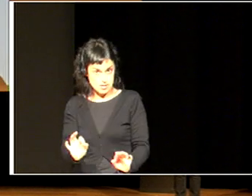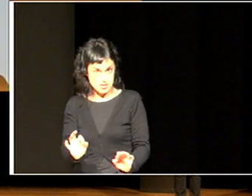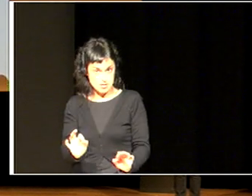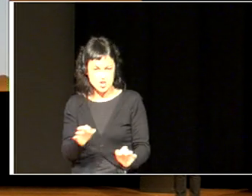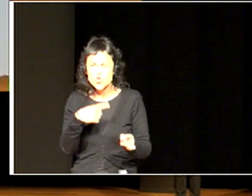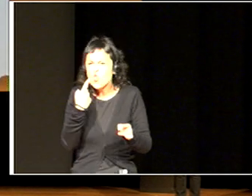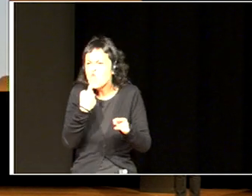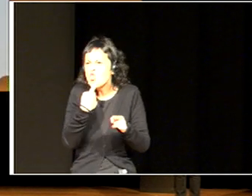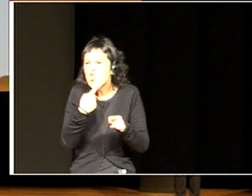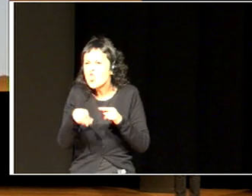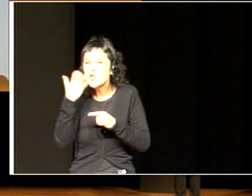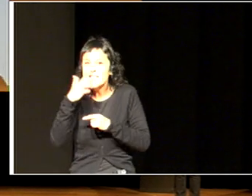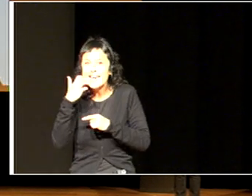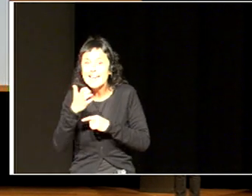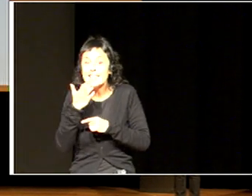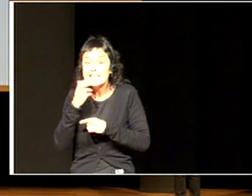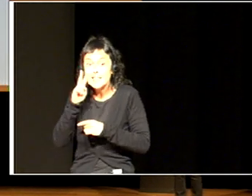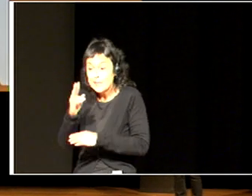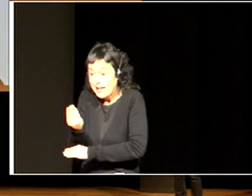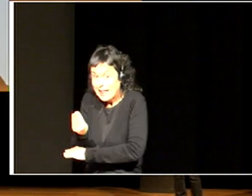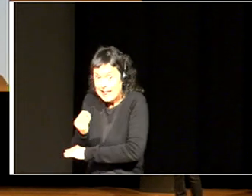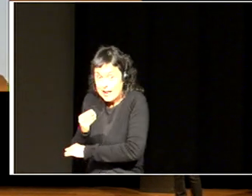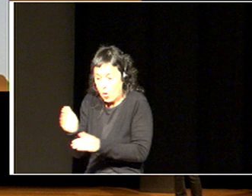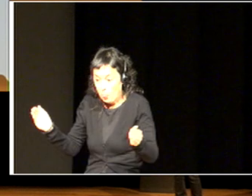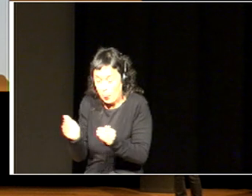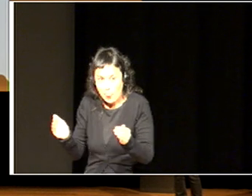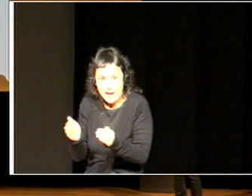rarísimas cuando ves una criatura humana cachorro